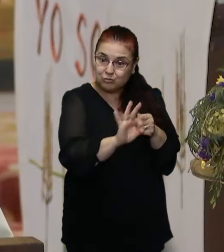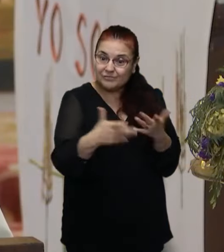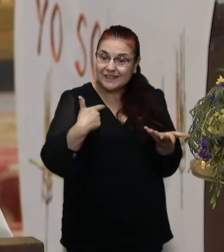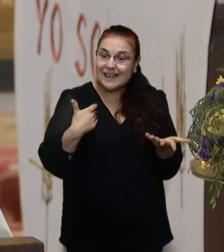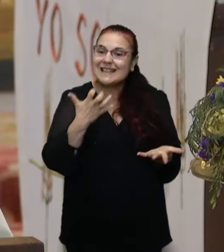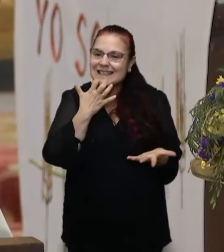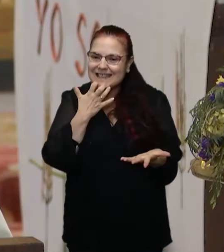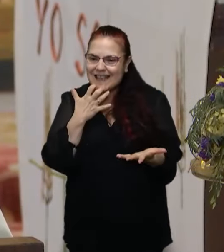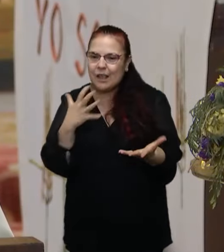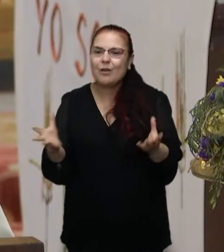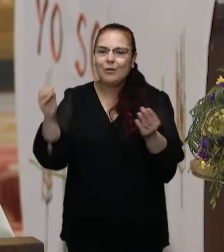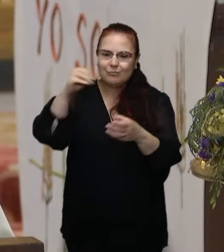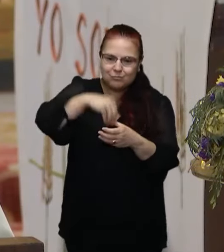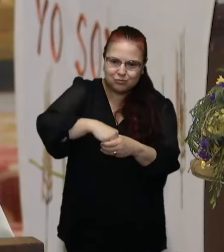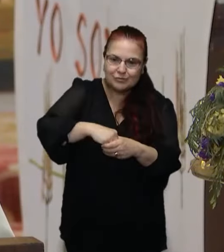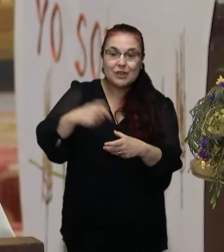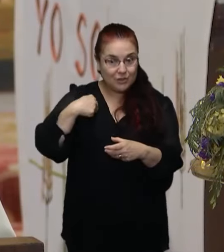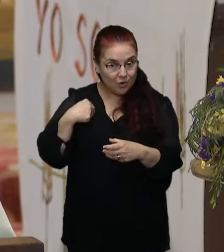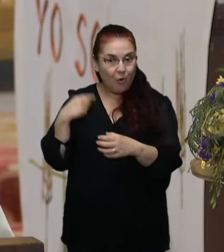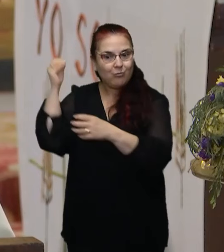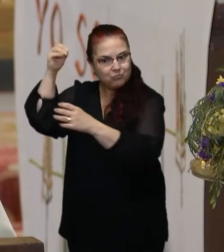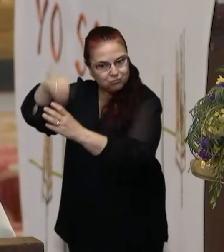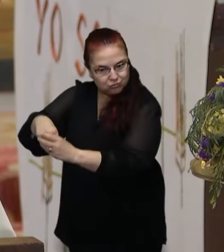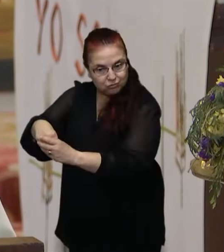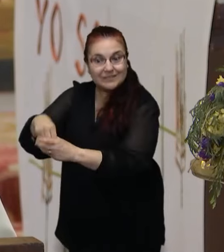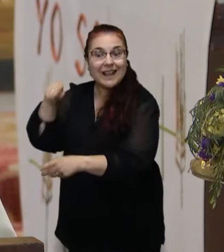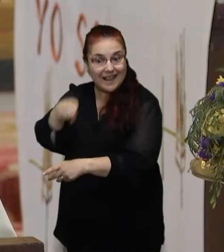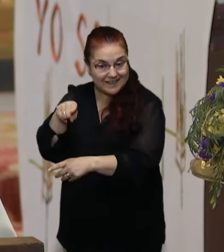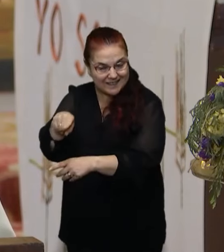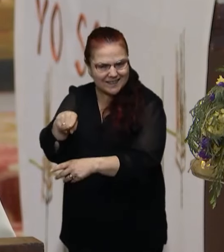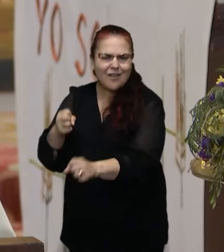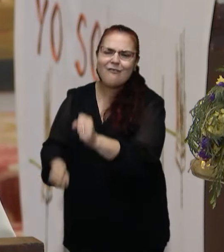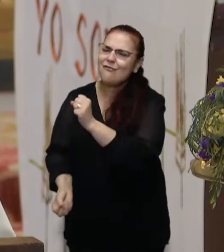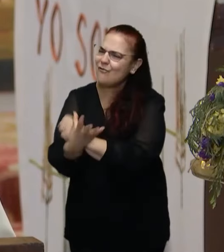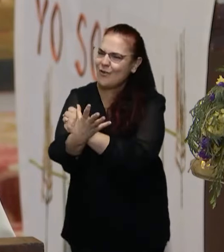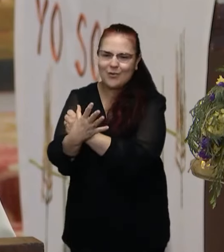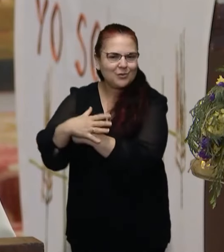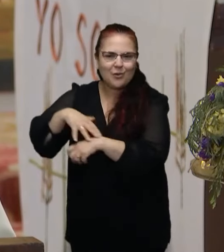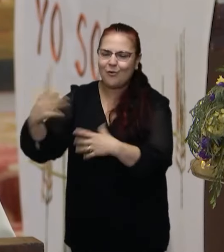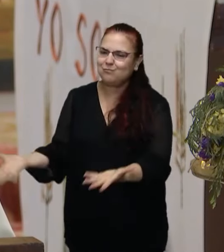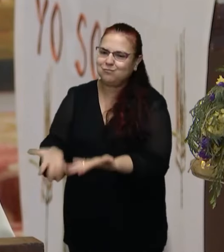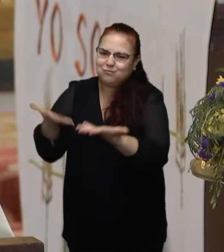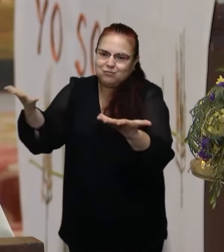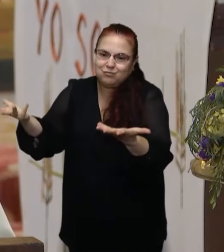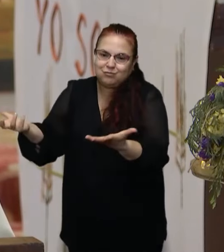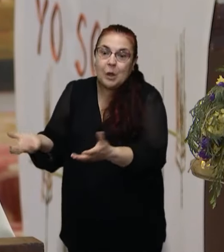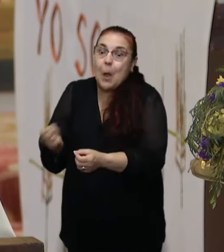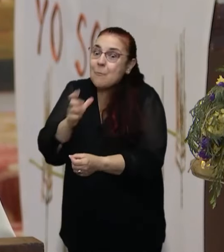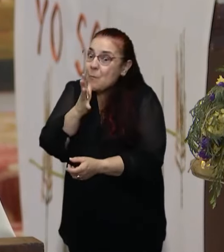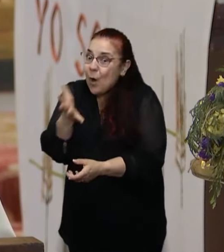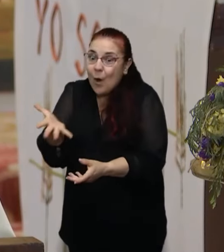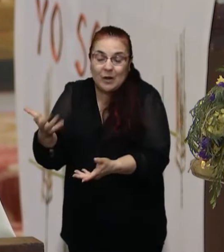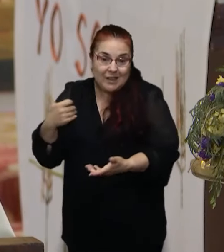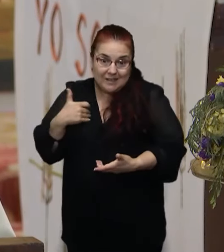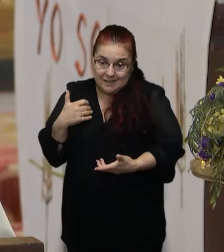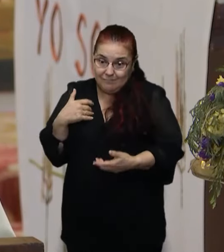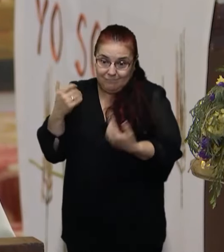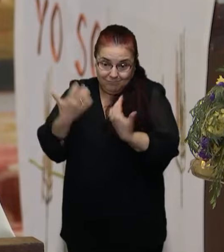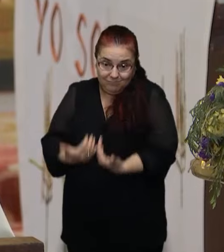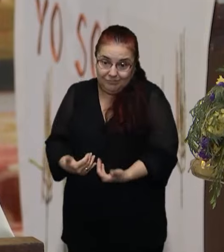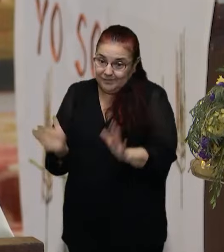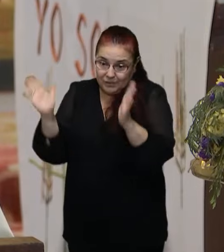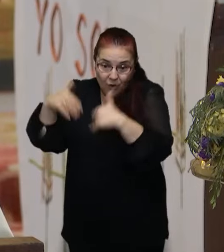que permanece en mí y yo en él, ese da fruto abundante, porque sin mí no podéis hacer